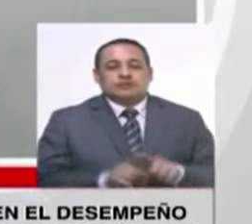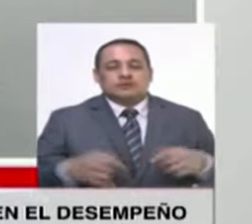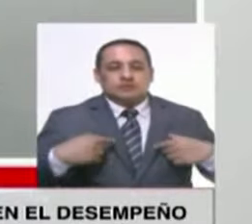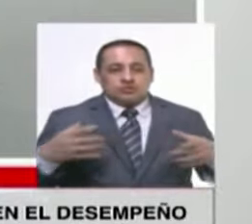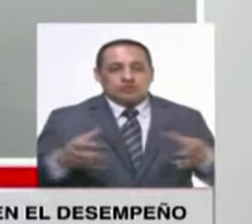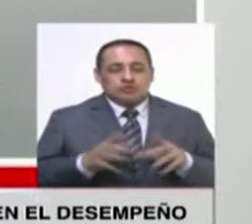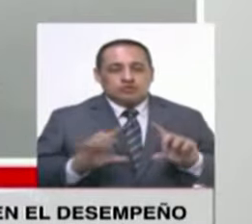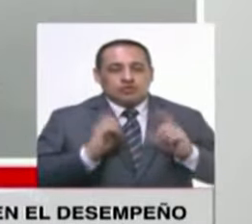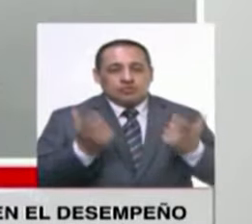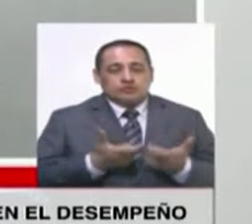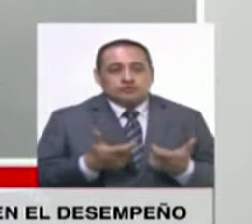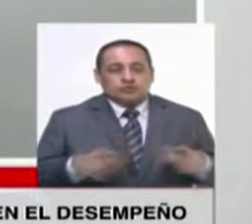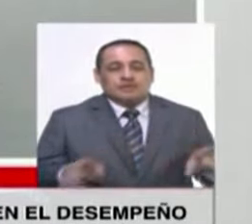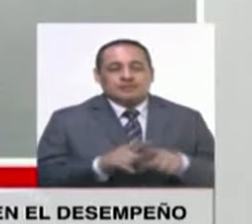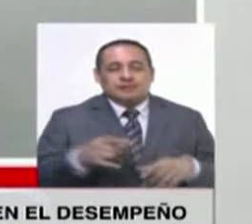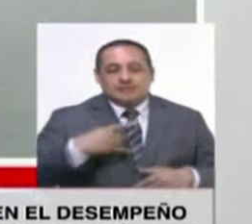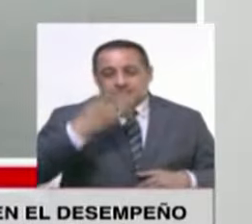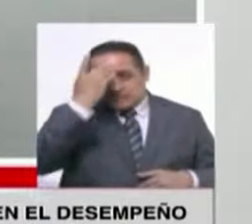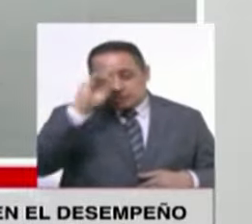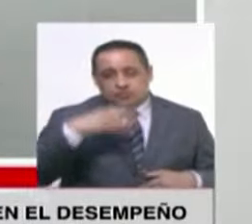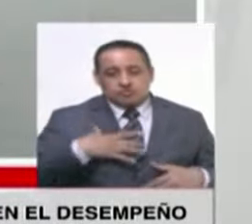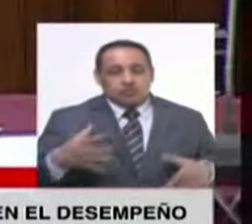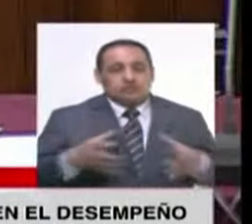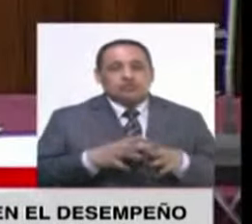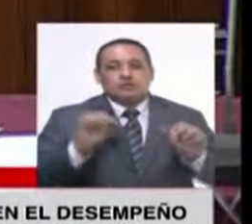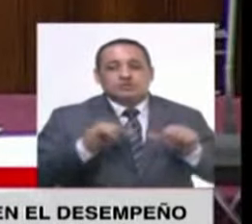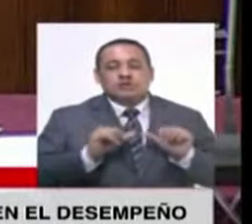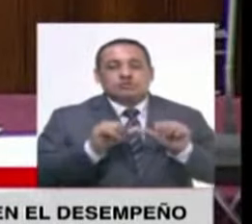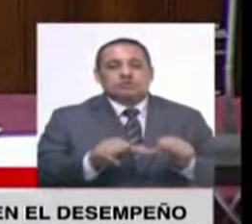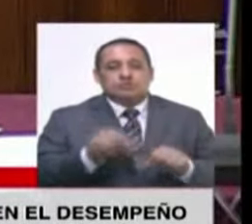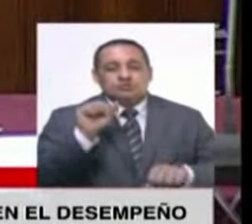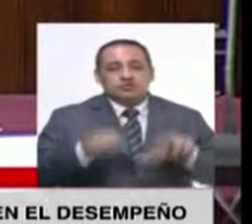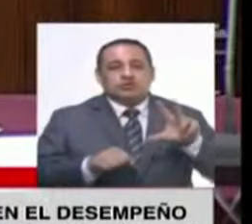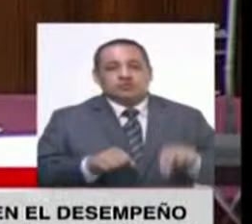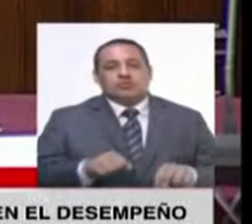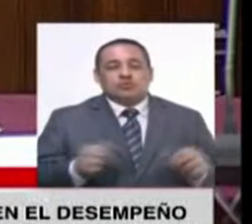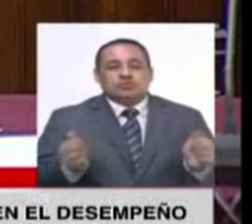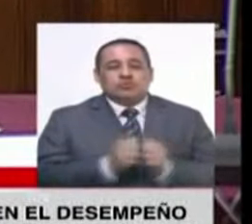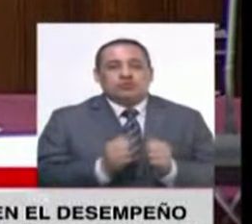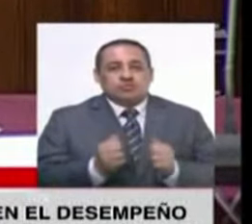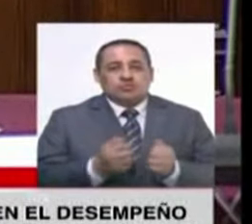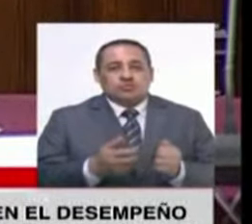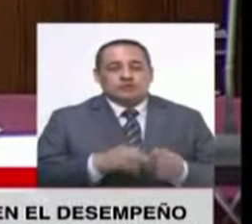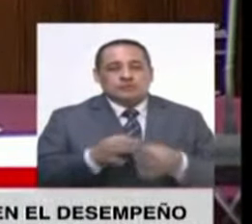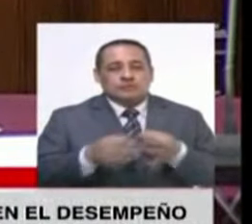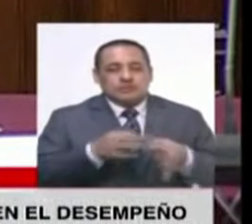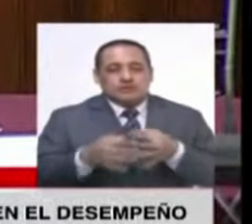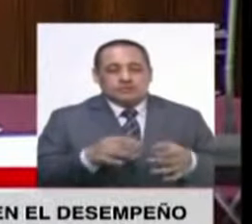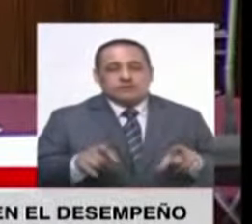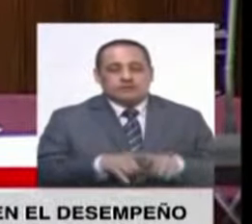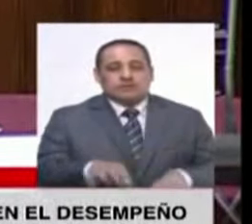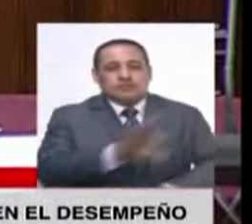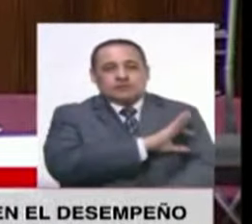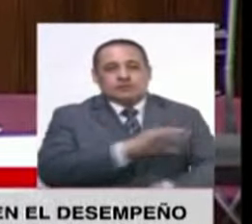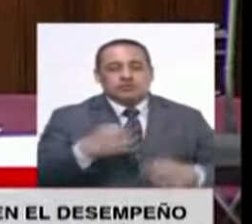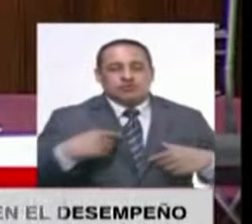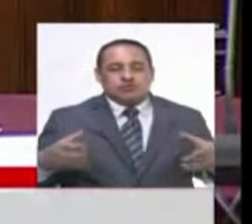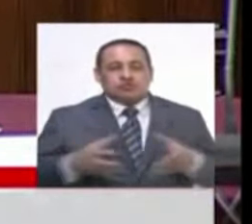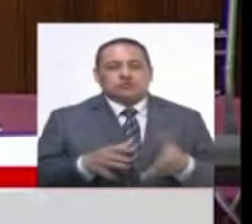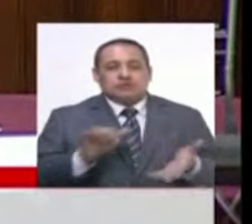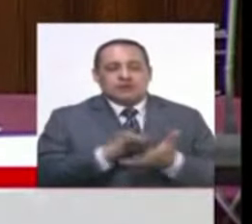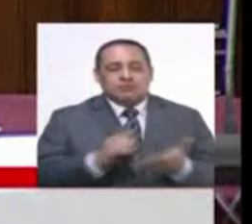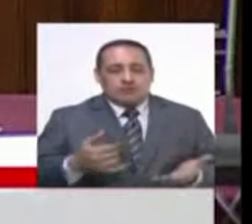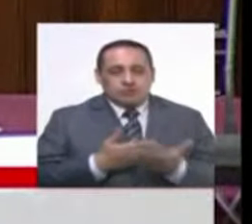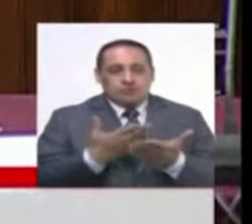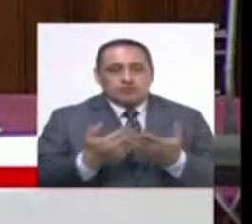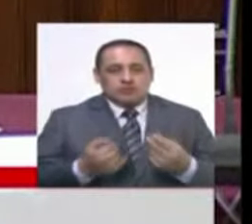nosotros en la comisión decidimos si continuamos o no con la sesión de fiscalización. Nosotros somos los que vamos